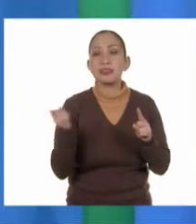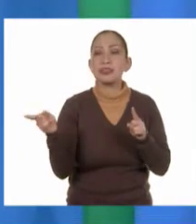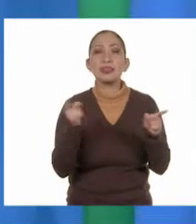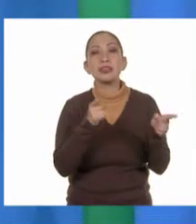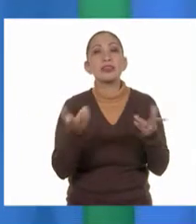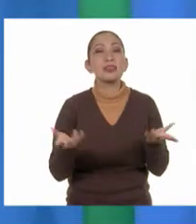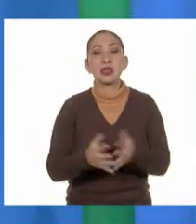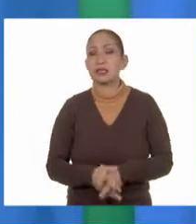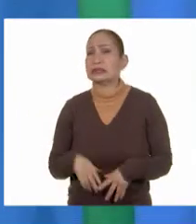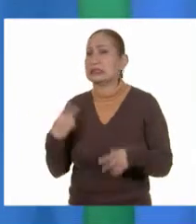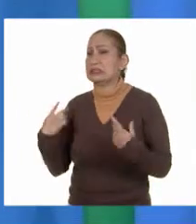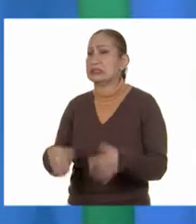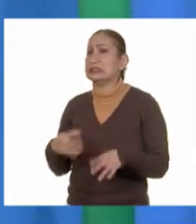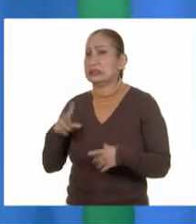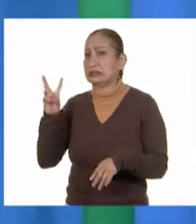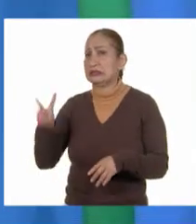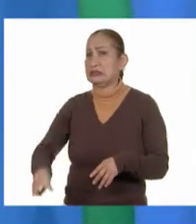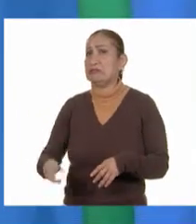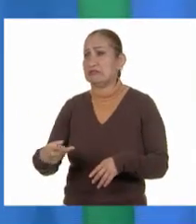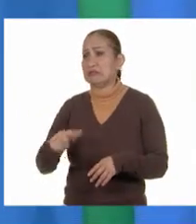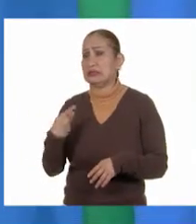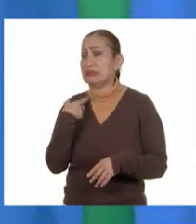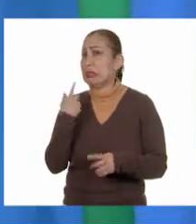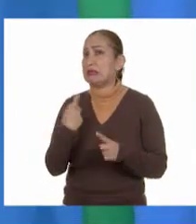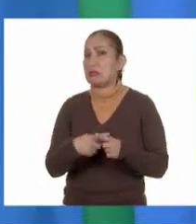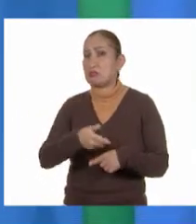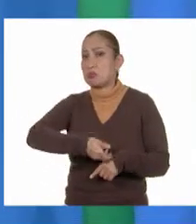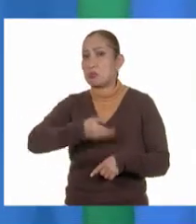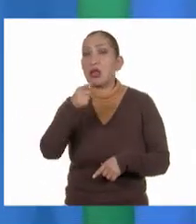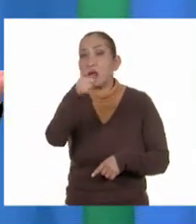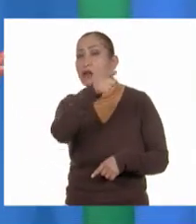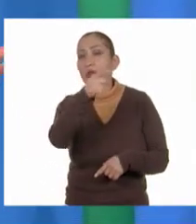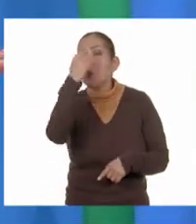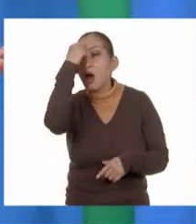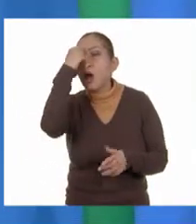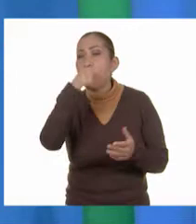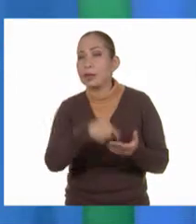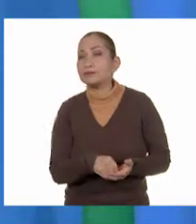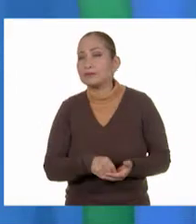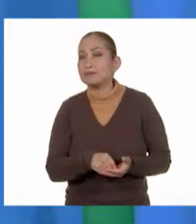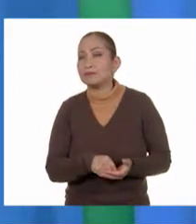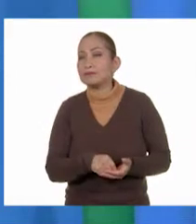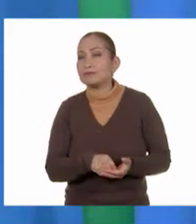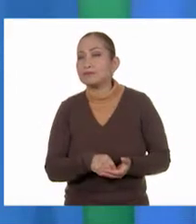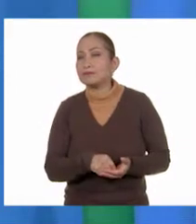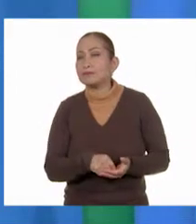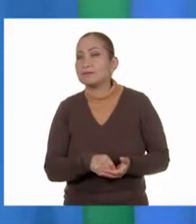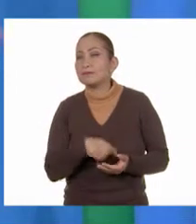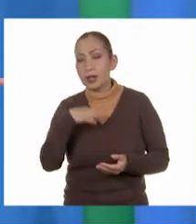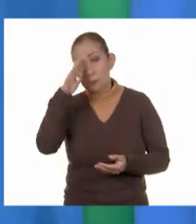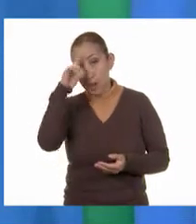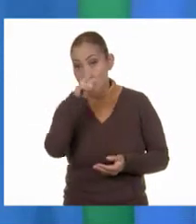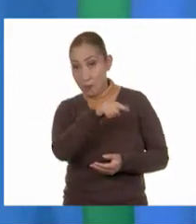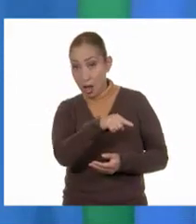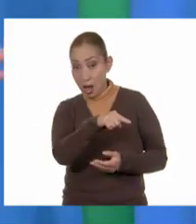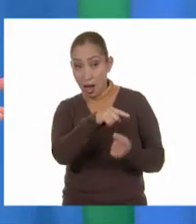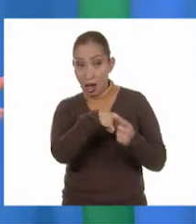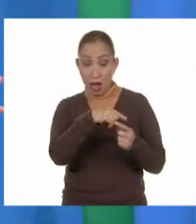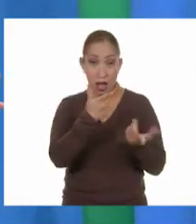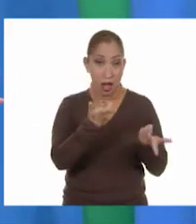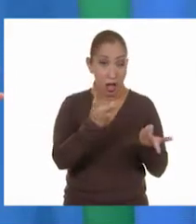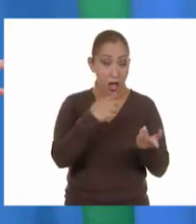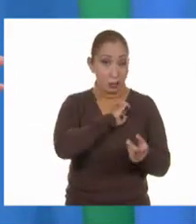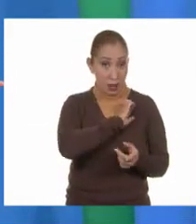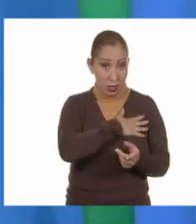maestra, qué buena pregunta. Ahí en casa, díganme, ¿qué argumentos tienen para decir que fue uno o el